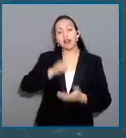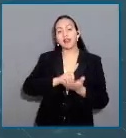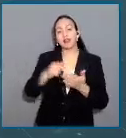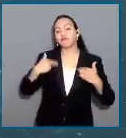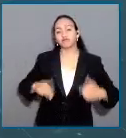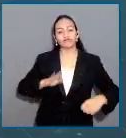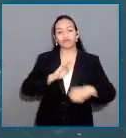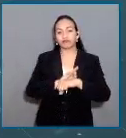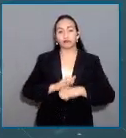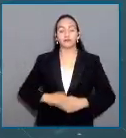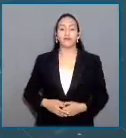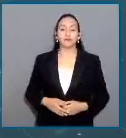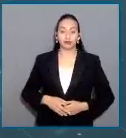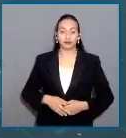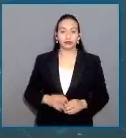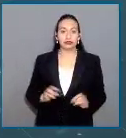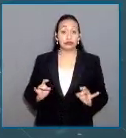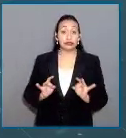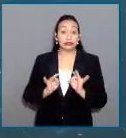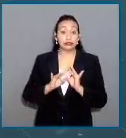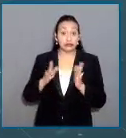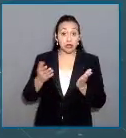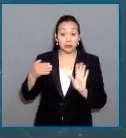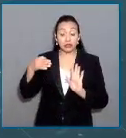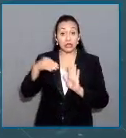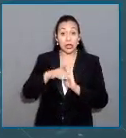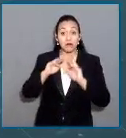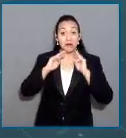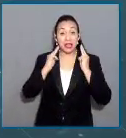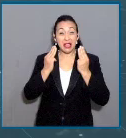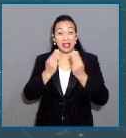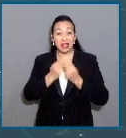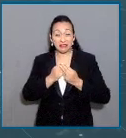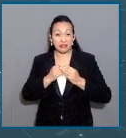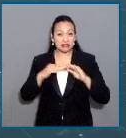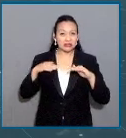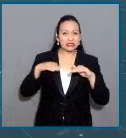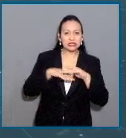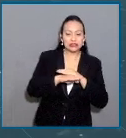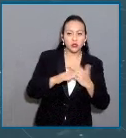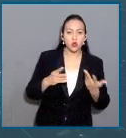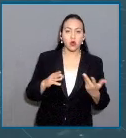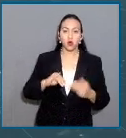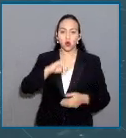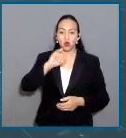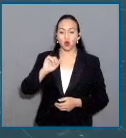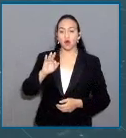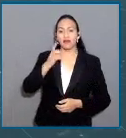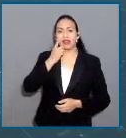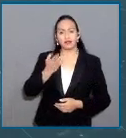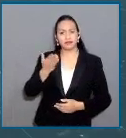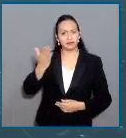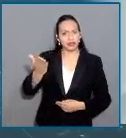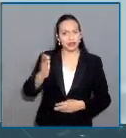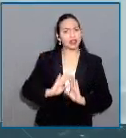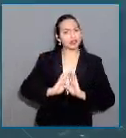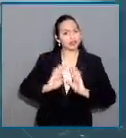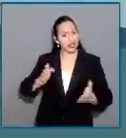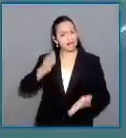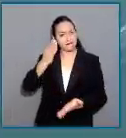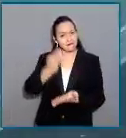Ante riesgos de infiltración del crimen organizado, la JUFED demanda suspender la elección judicial.